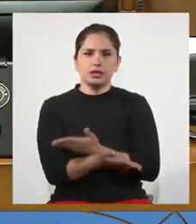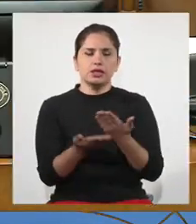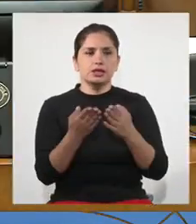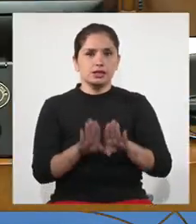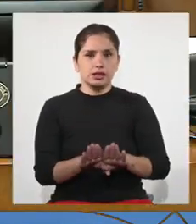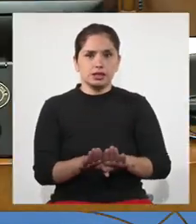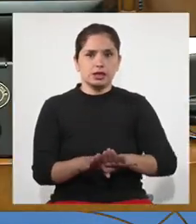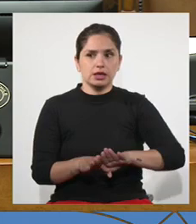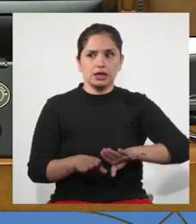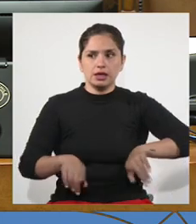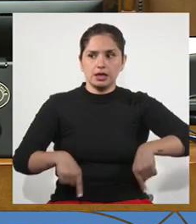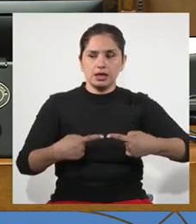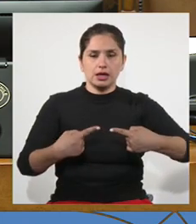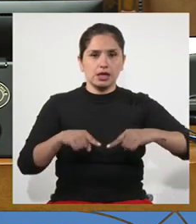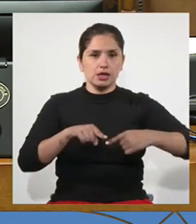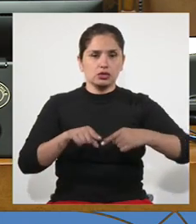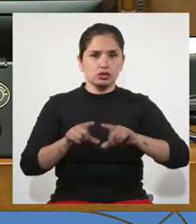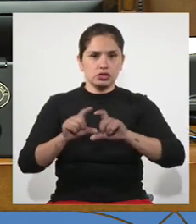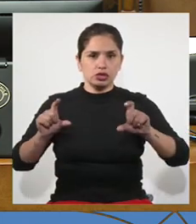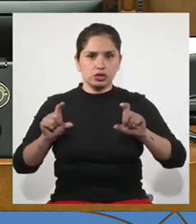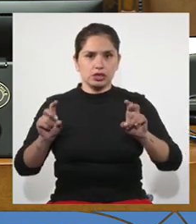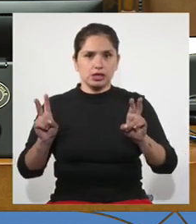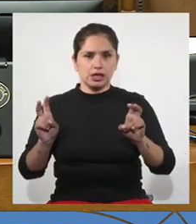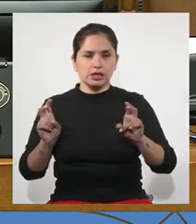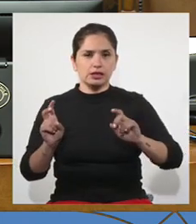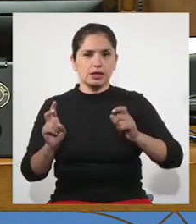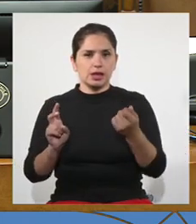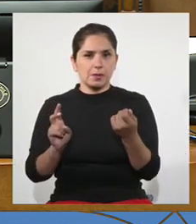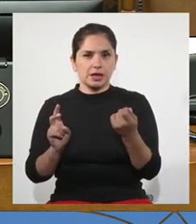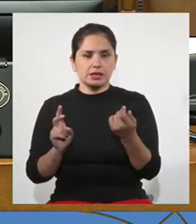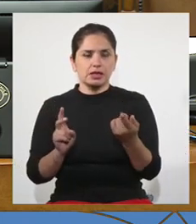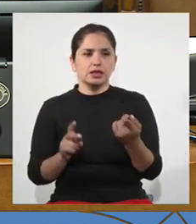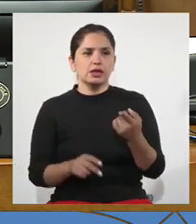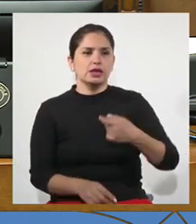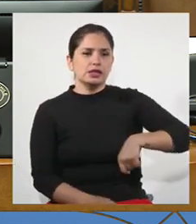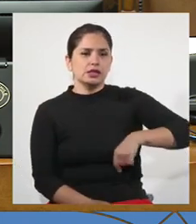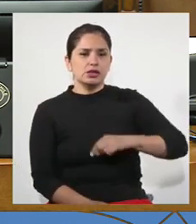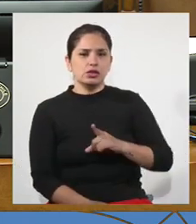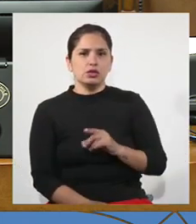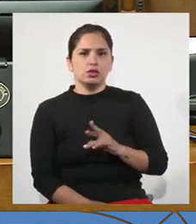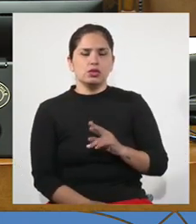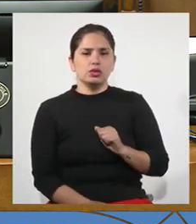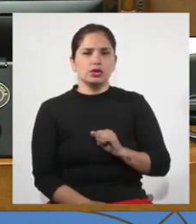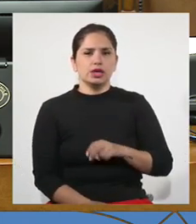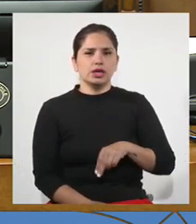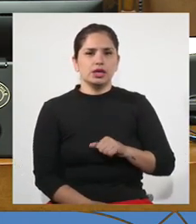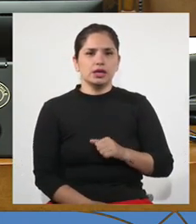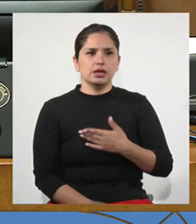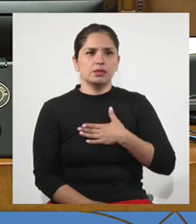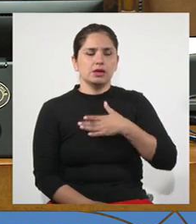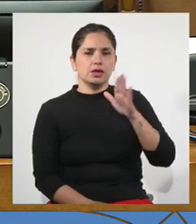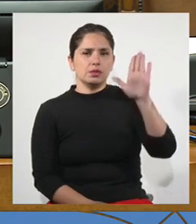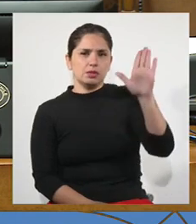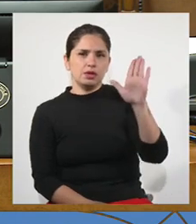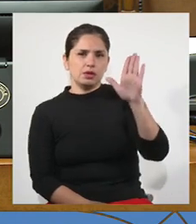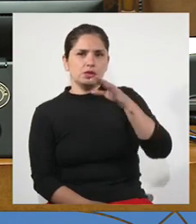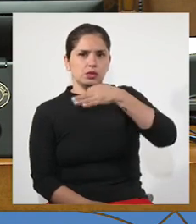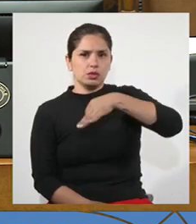antes de cerrar la discusión de esta partida, el senador Durana me pidió hacer uso de la palabra para precisar